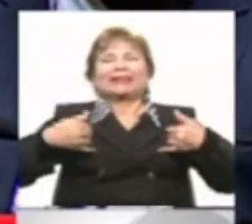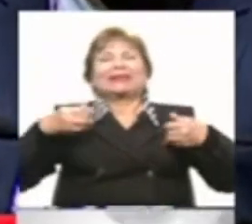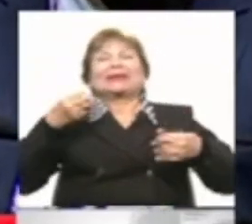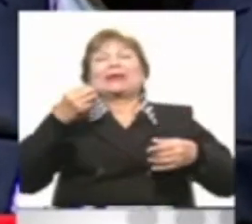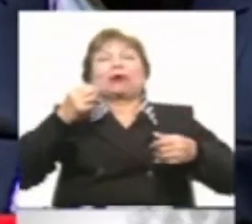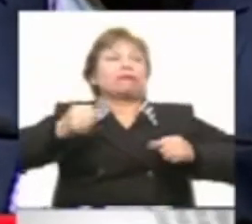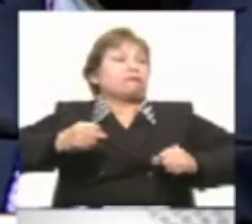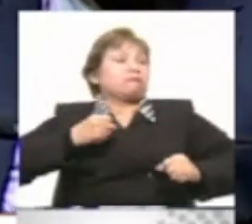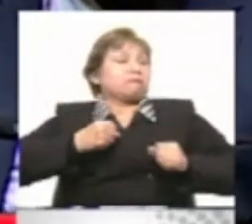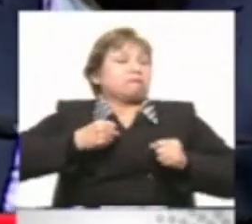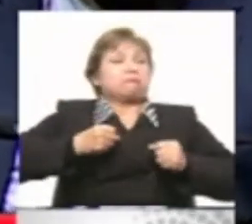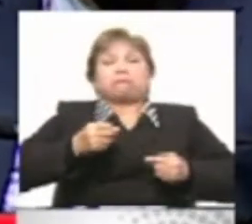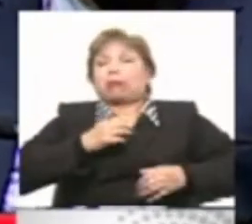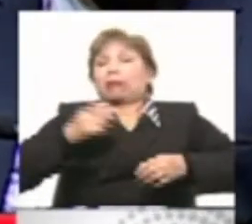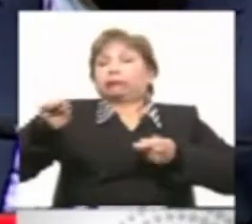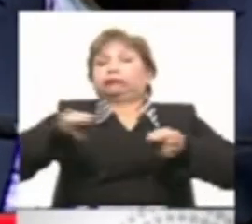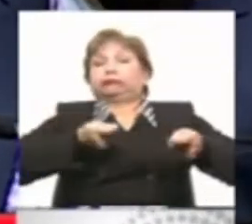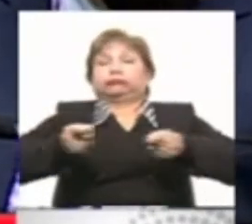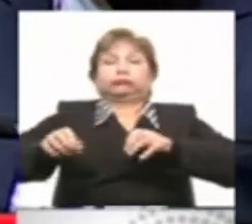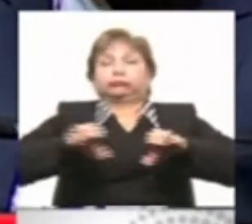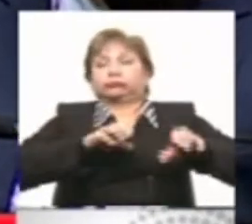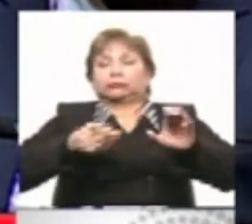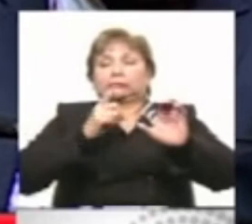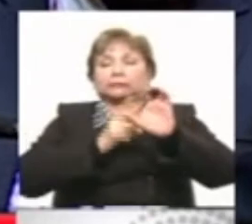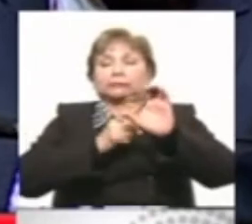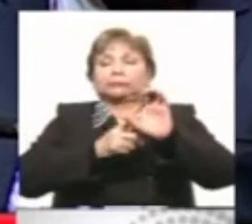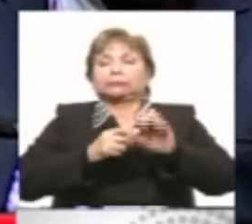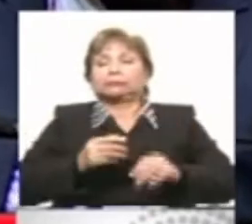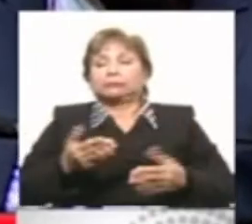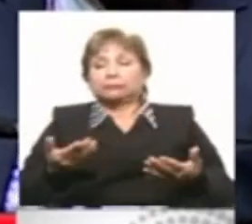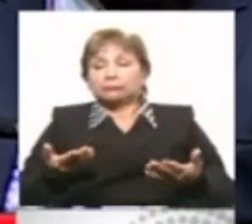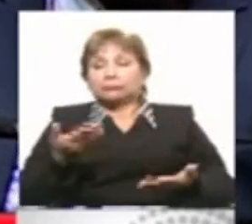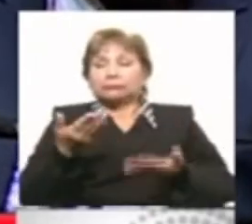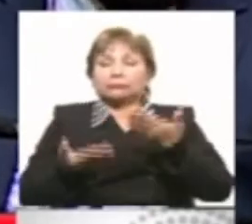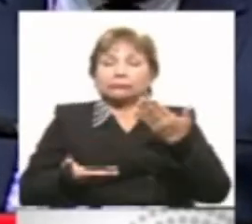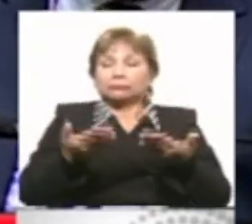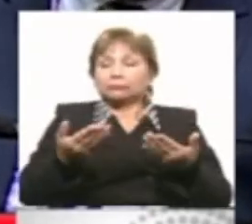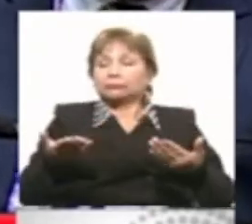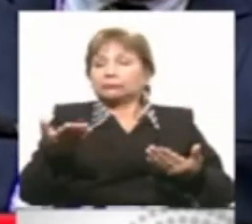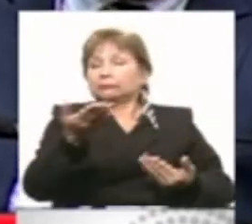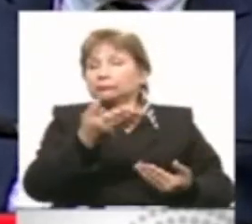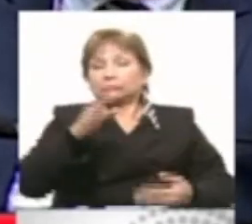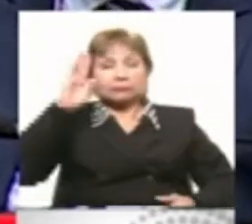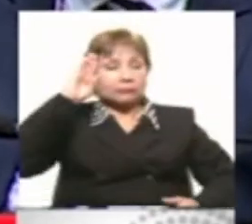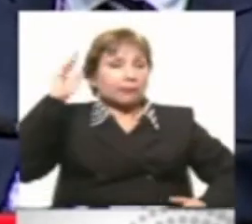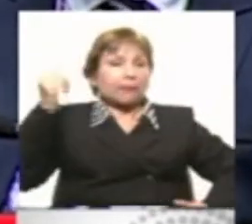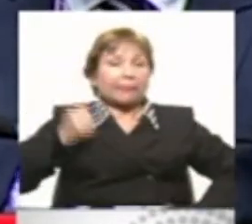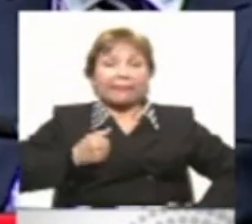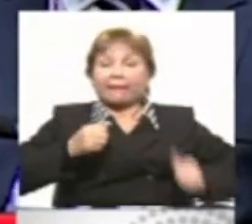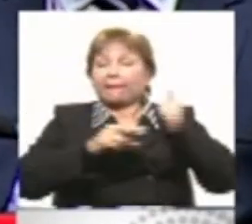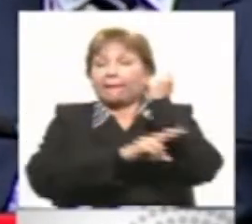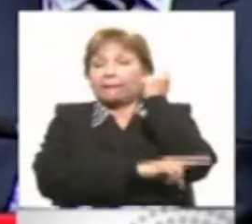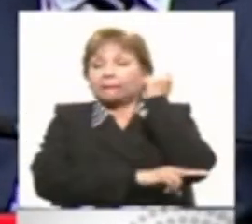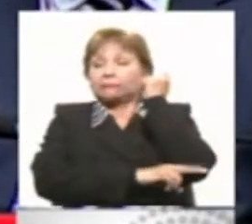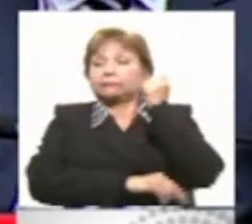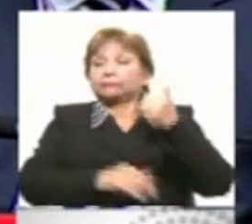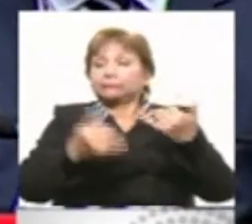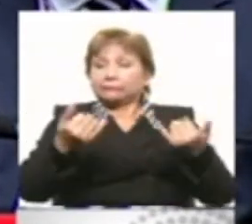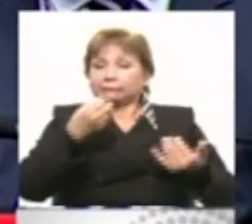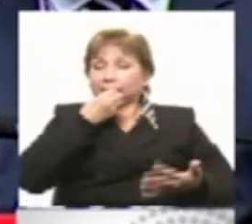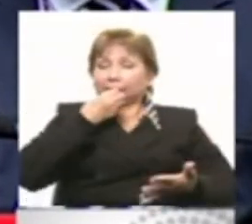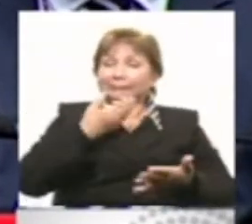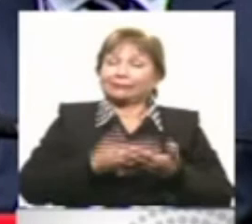hacía el machito orquestando actividades terroristas, según los atestados de la Policía Nacional, ahora como